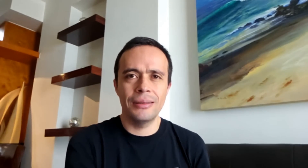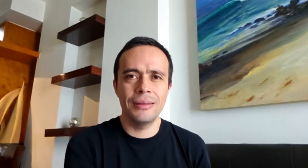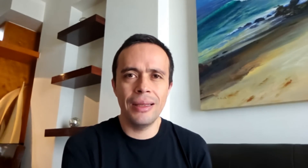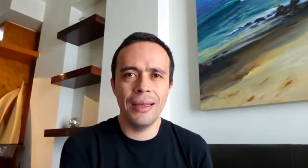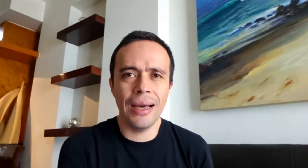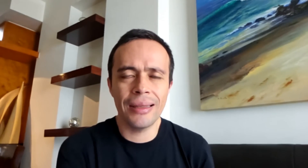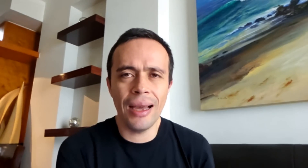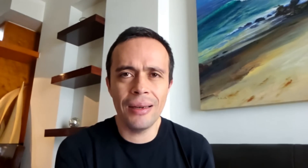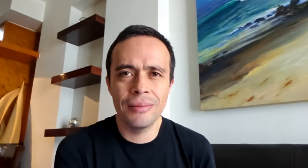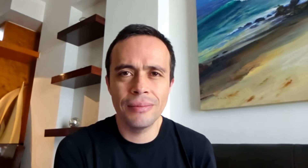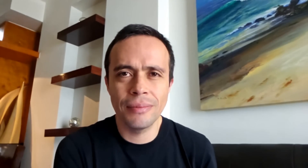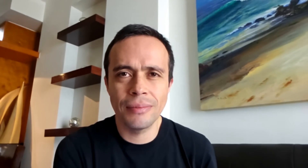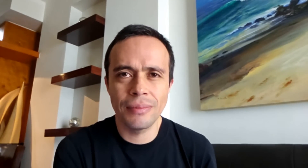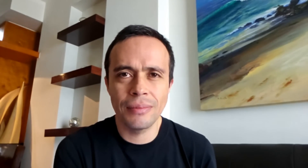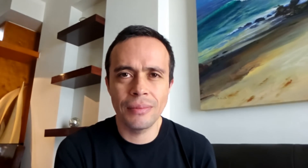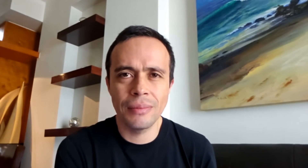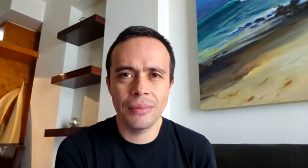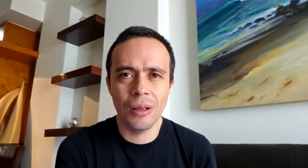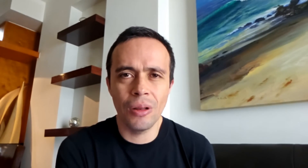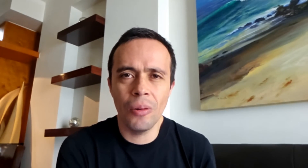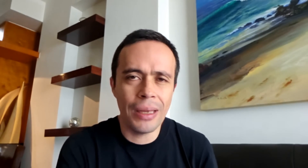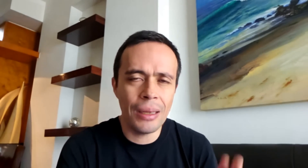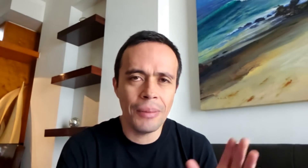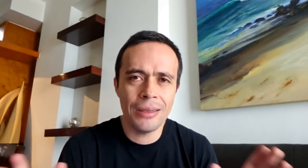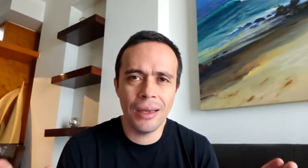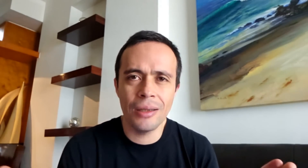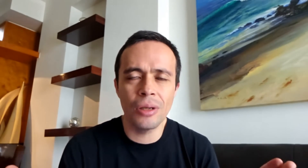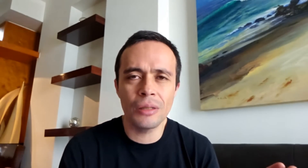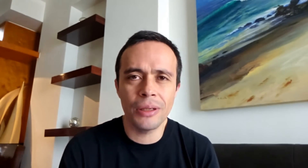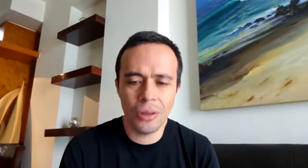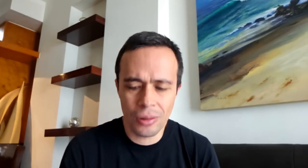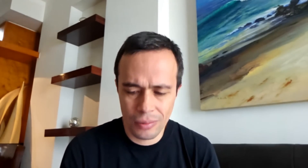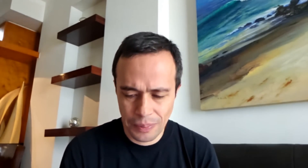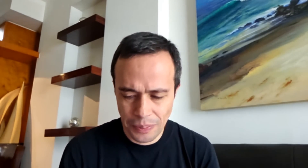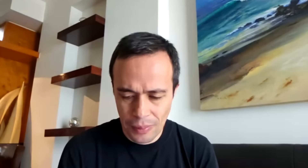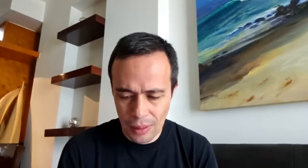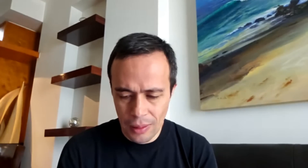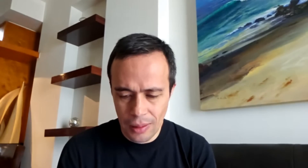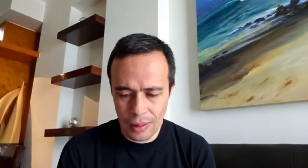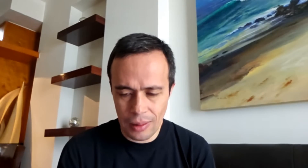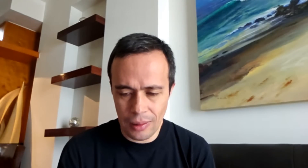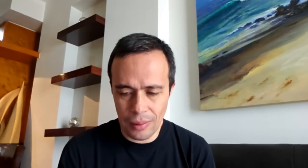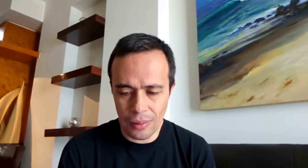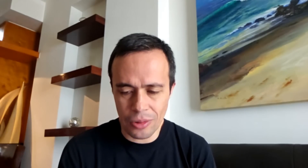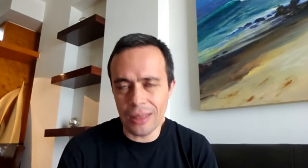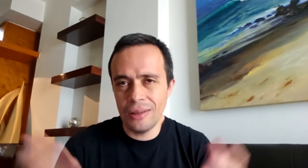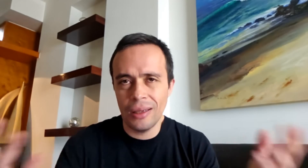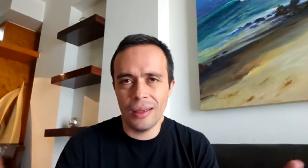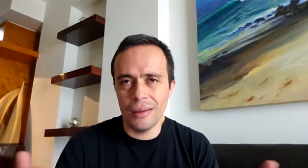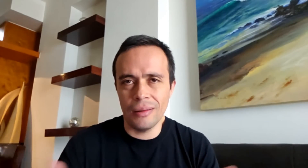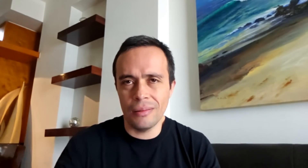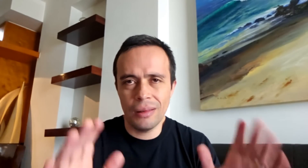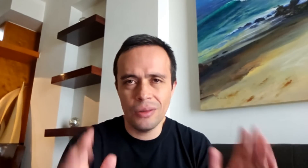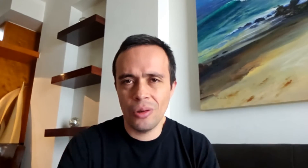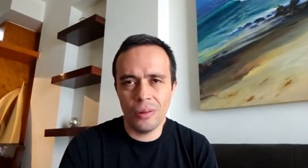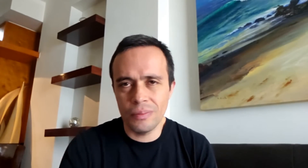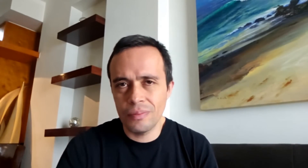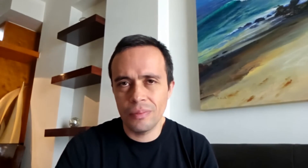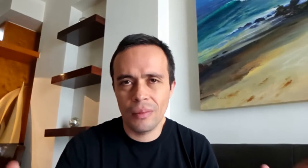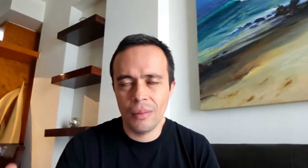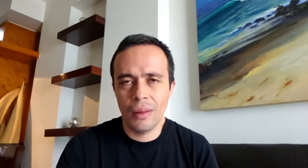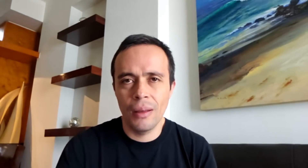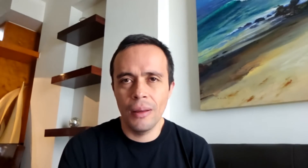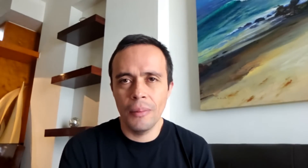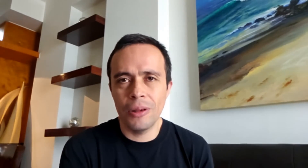tema de Acteal. Lo minimiza en su expresión. O sea, dice que